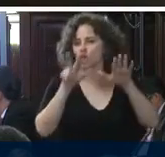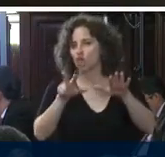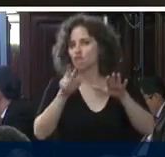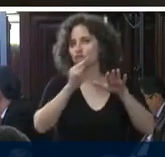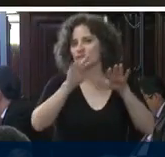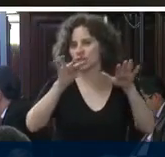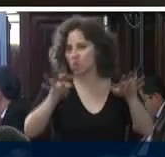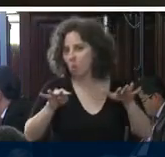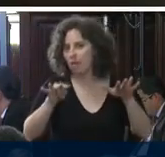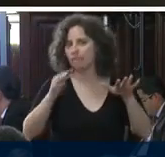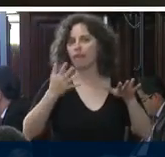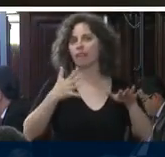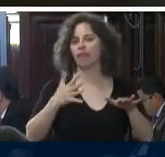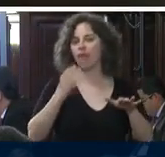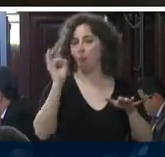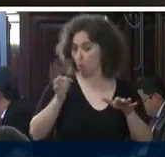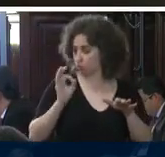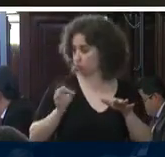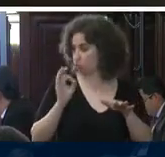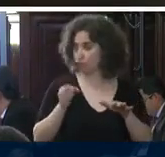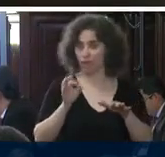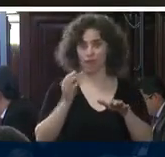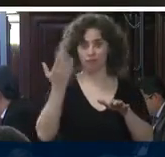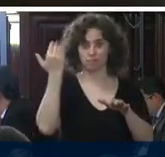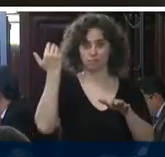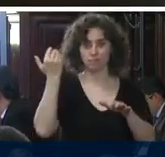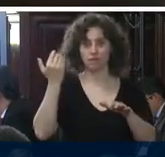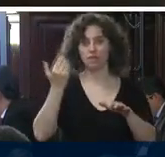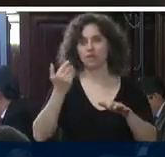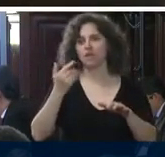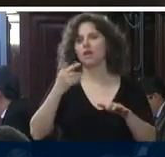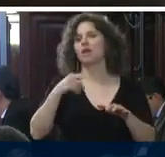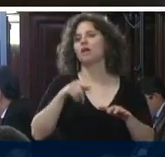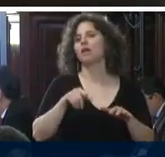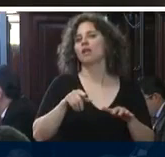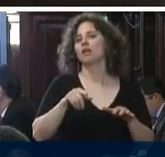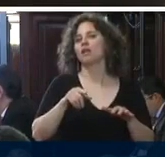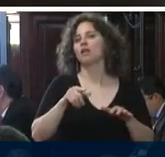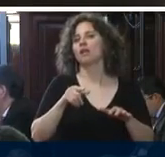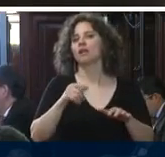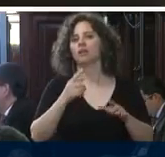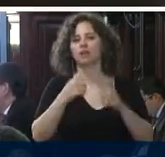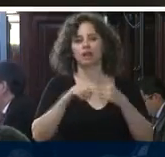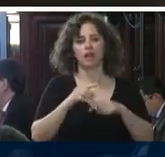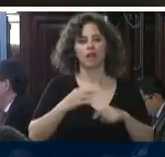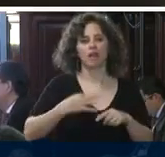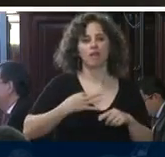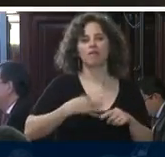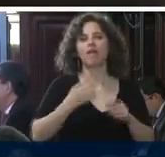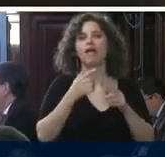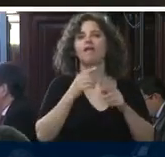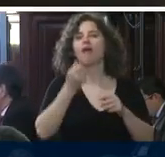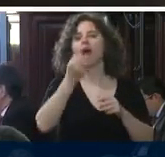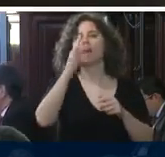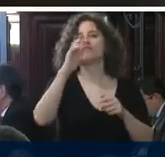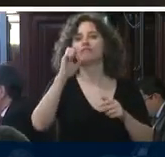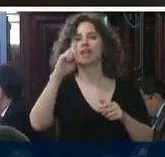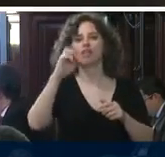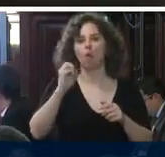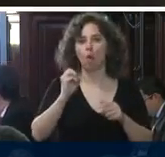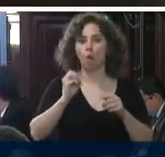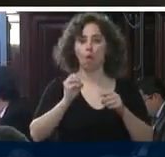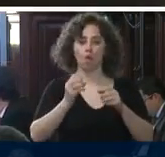29 de octubre, la ida al río San Juan, aparece una bolsa